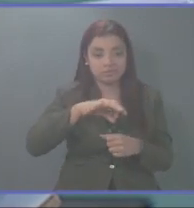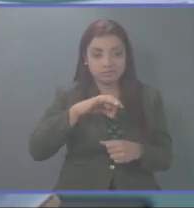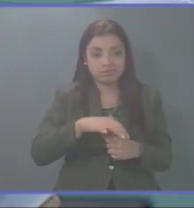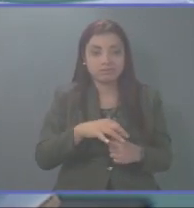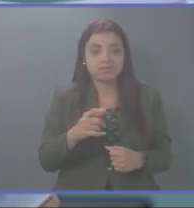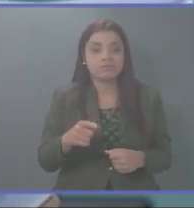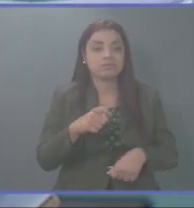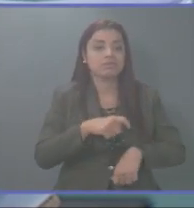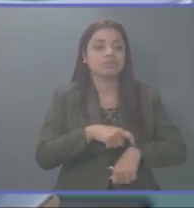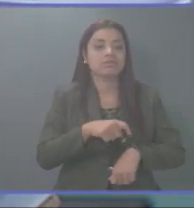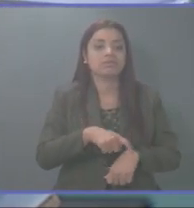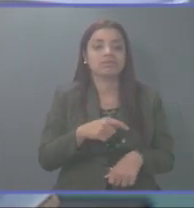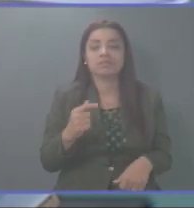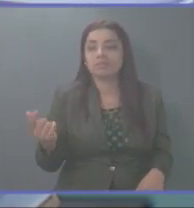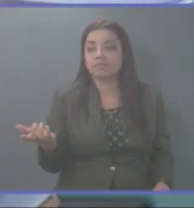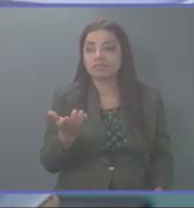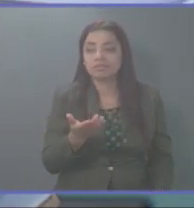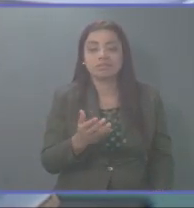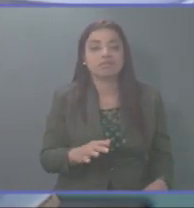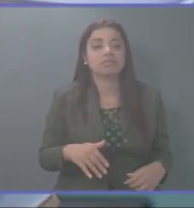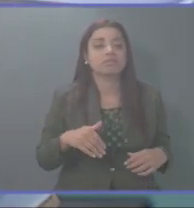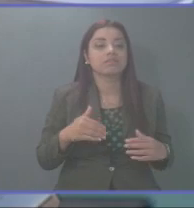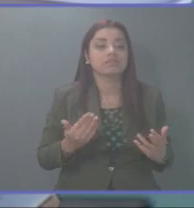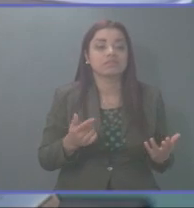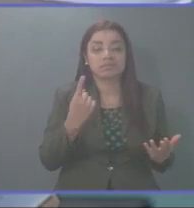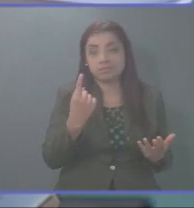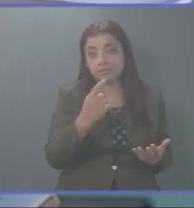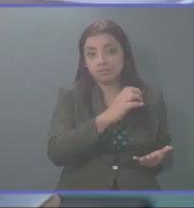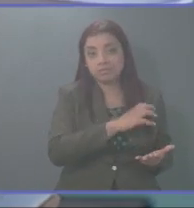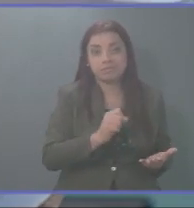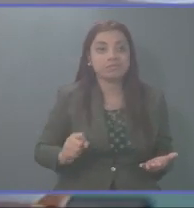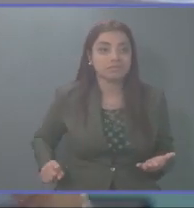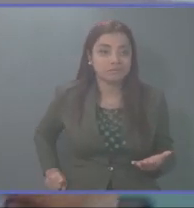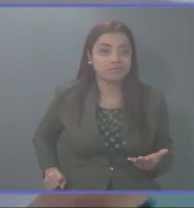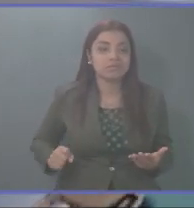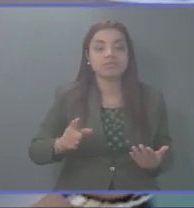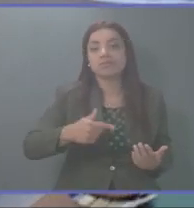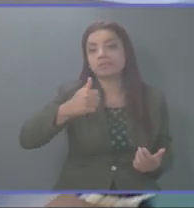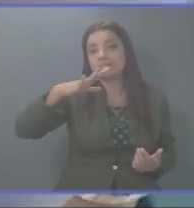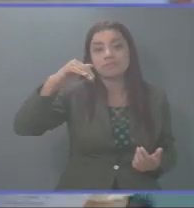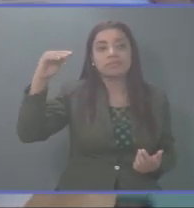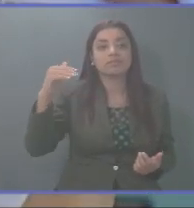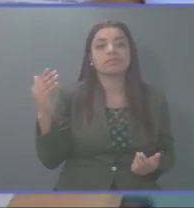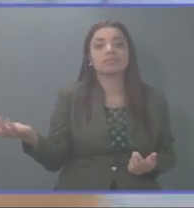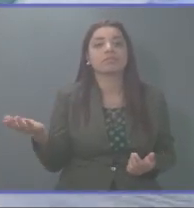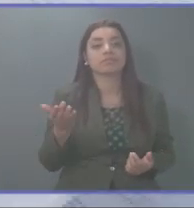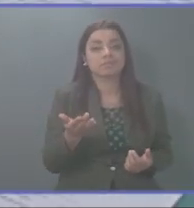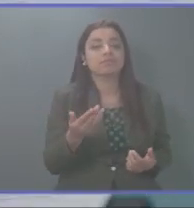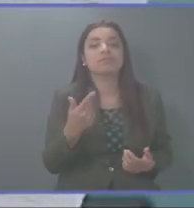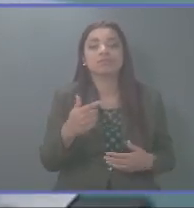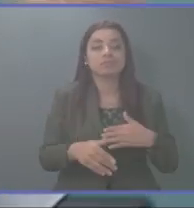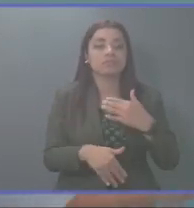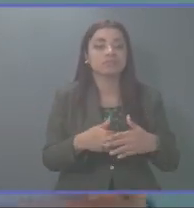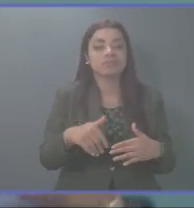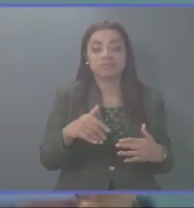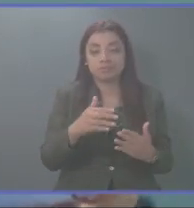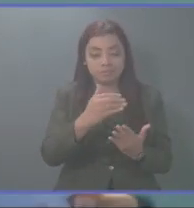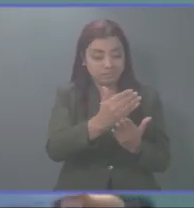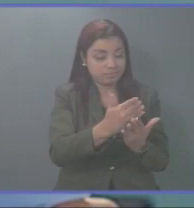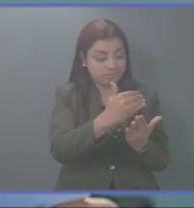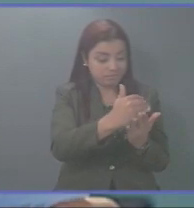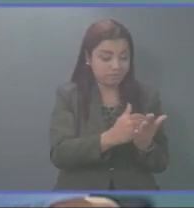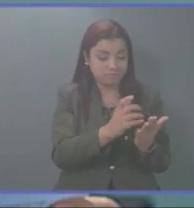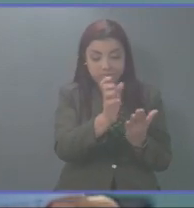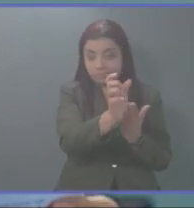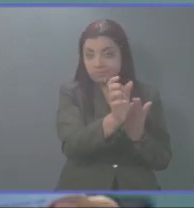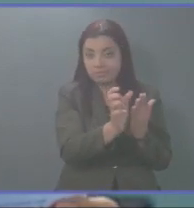el plazo de cierre del mismo, cuando una persona salvadoreña radicada en el exterior haya sido incluida en dicho padrón